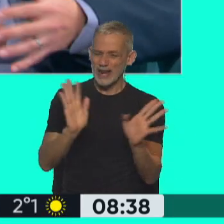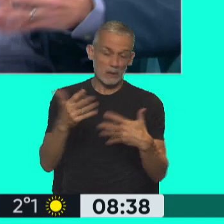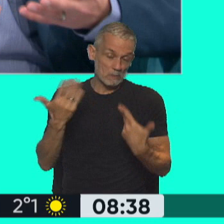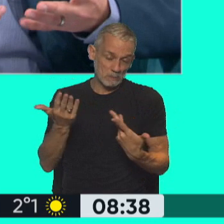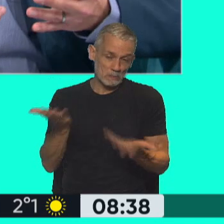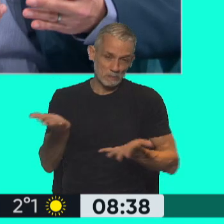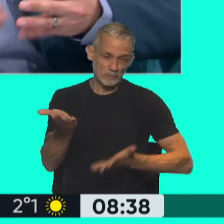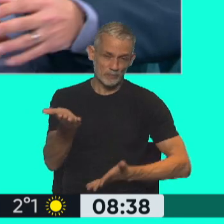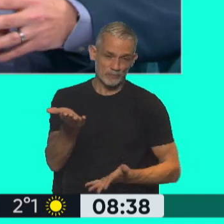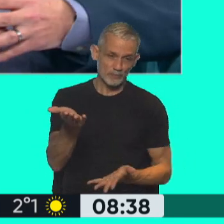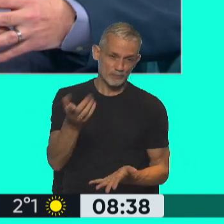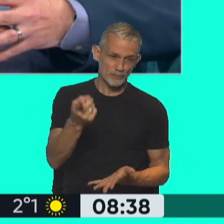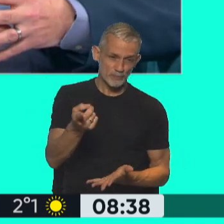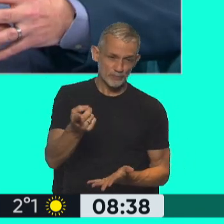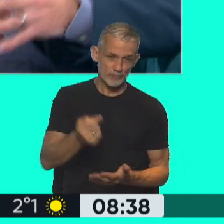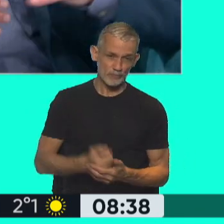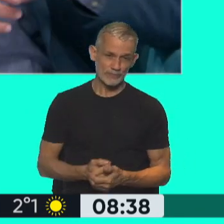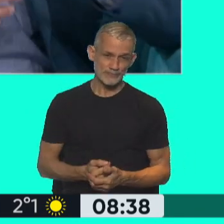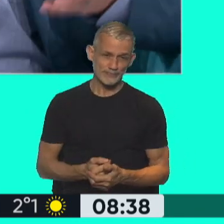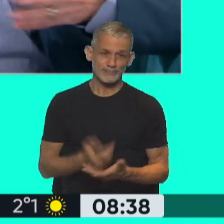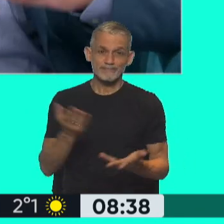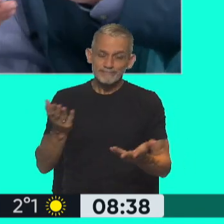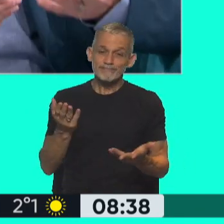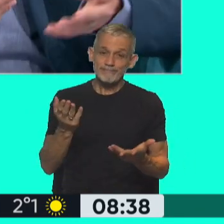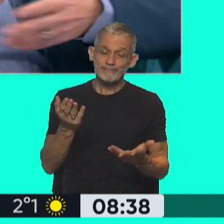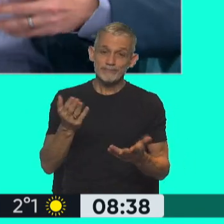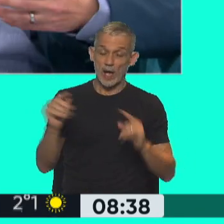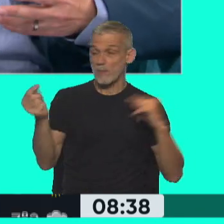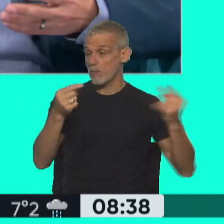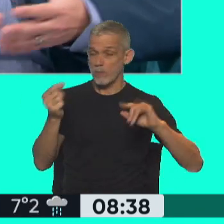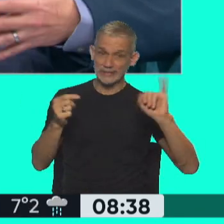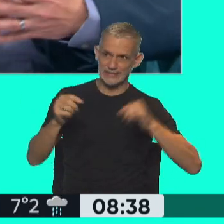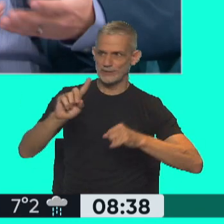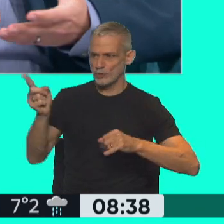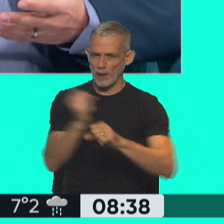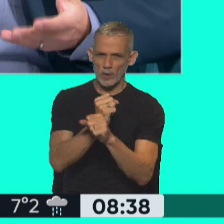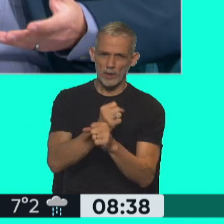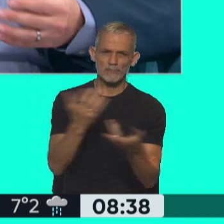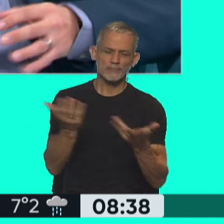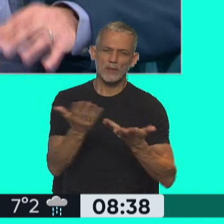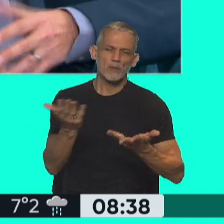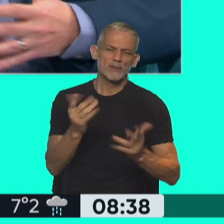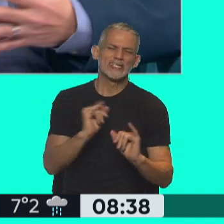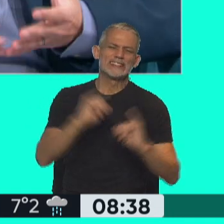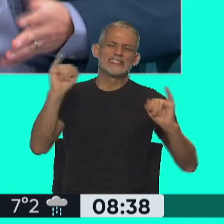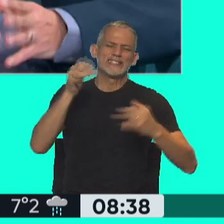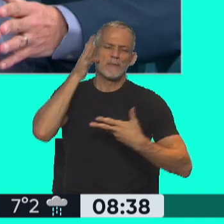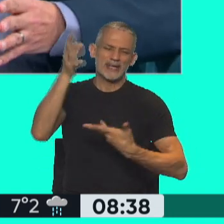Unidos. Esto hace que, además de las controversias por su aprobación, no es una droga muy difundida y